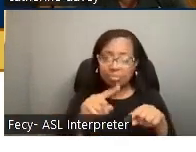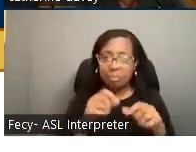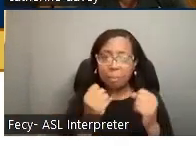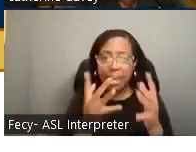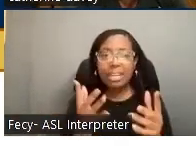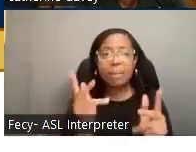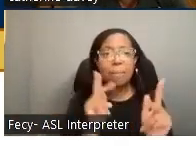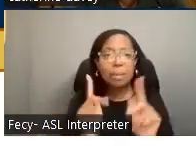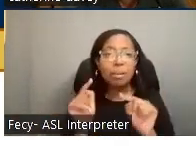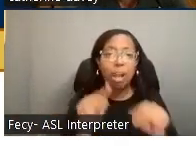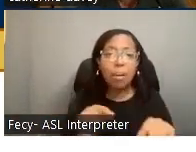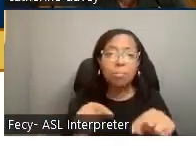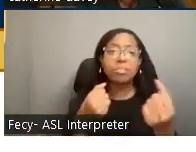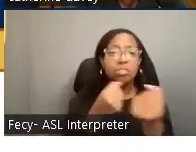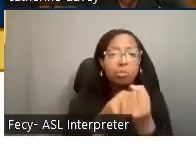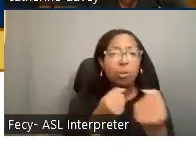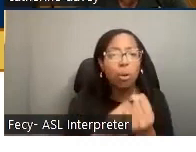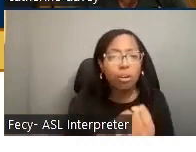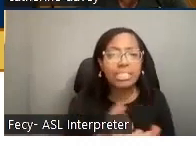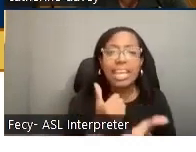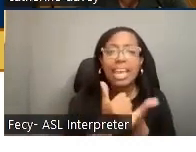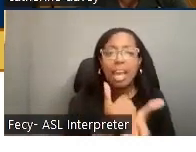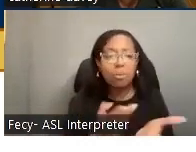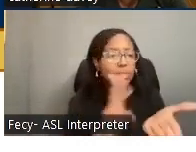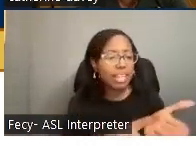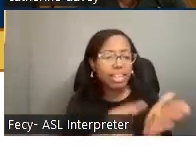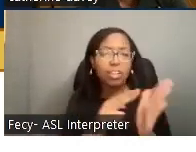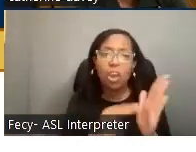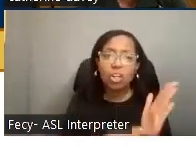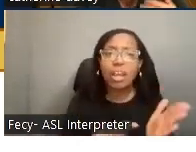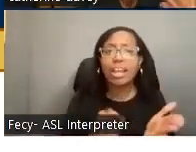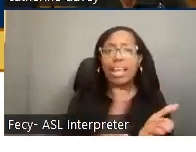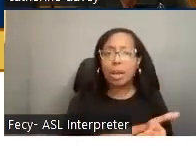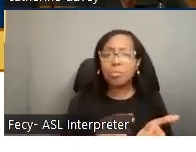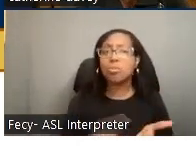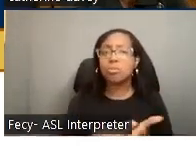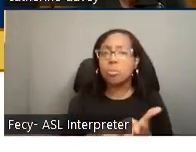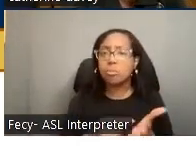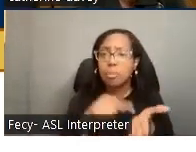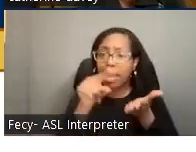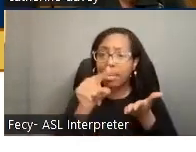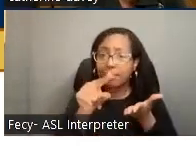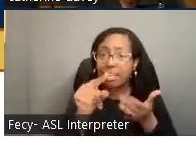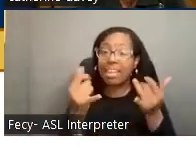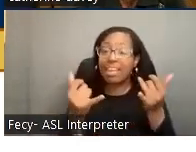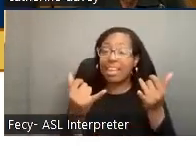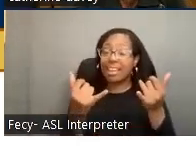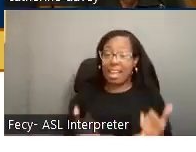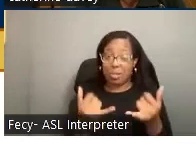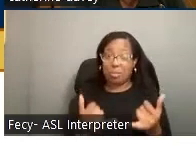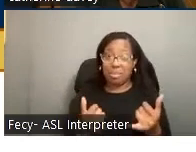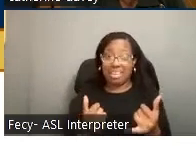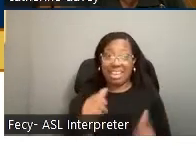gente, todas personas que estaban involucradas te ayudan a tomar la mejor decisión acerca de comprar tu primer carro,